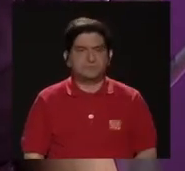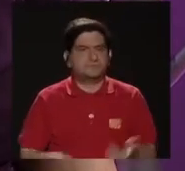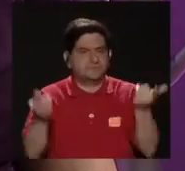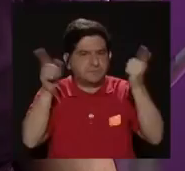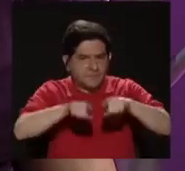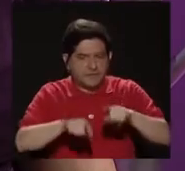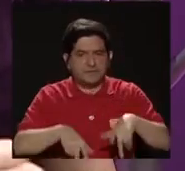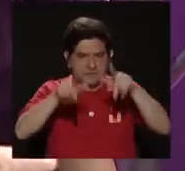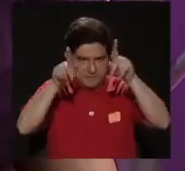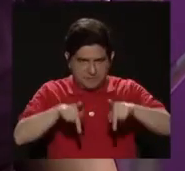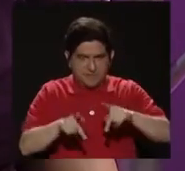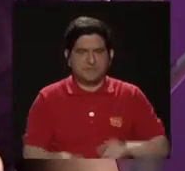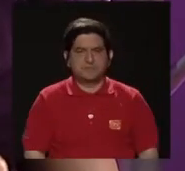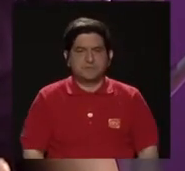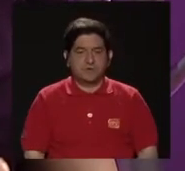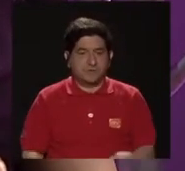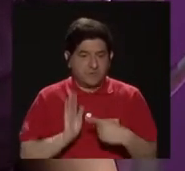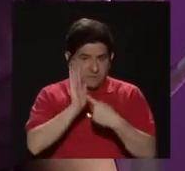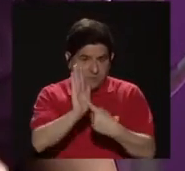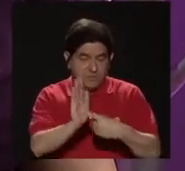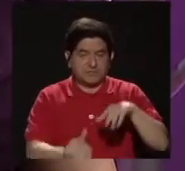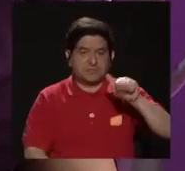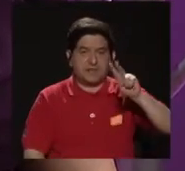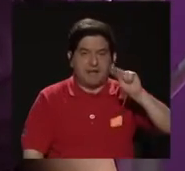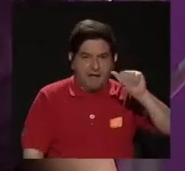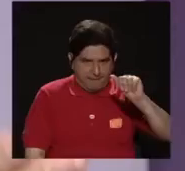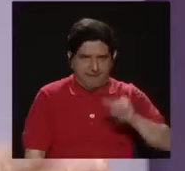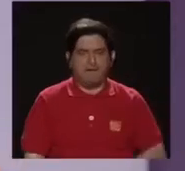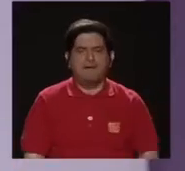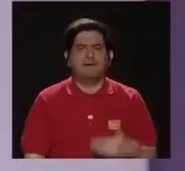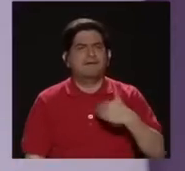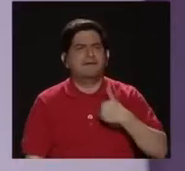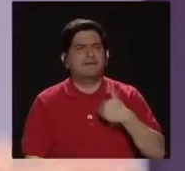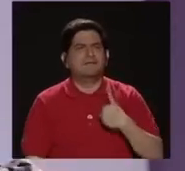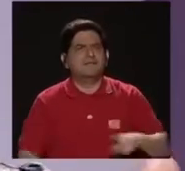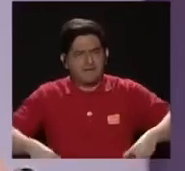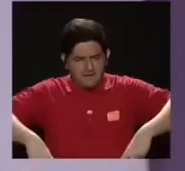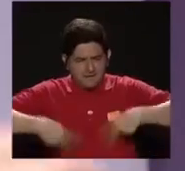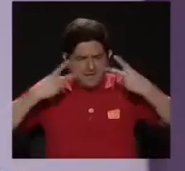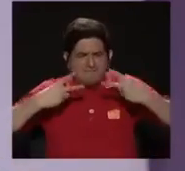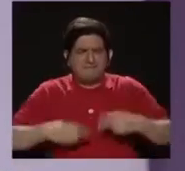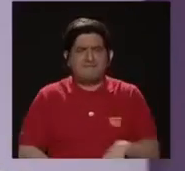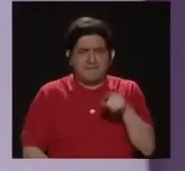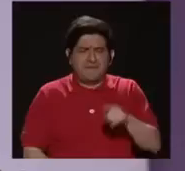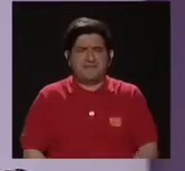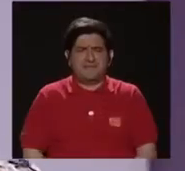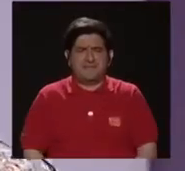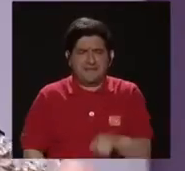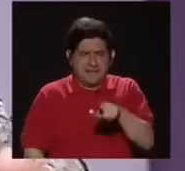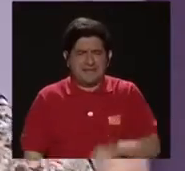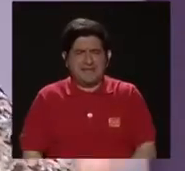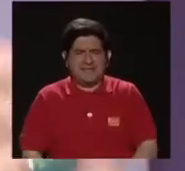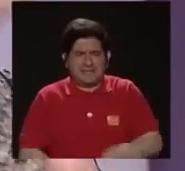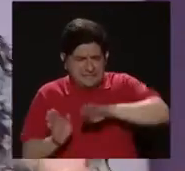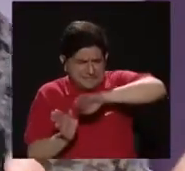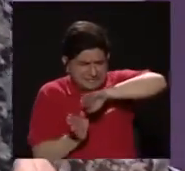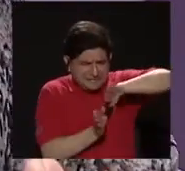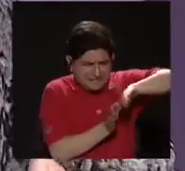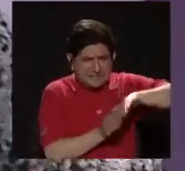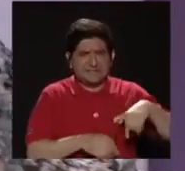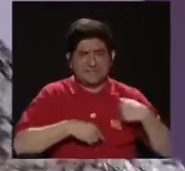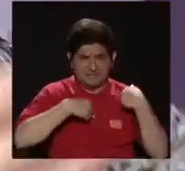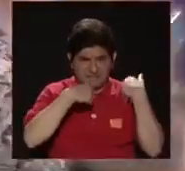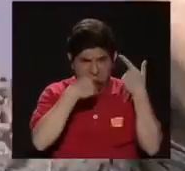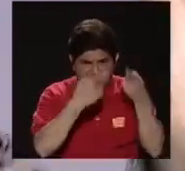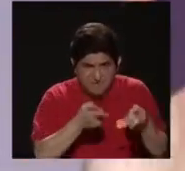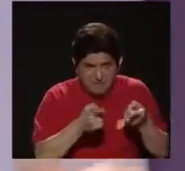del personaje que representa a Ana, ella tiene una vida marginal porque la condujeron allí